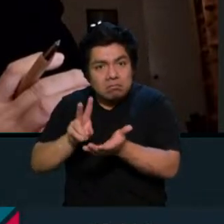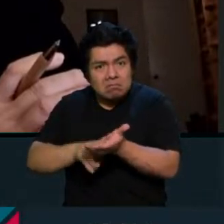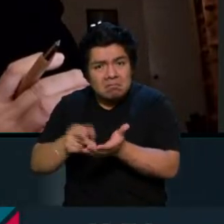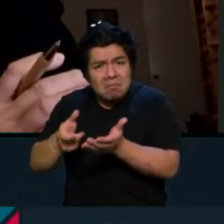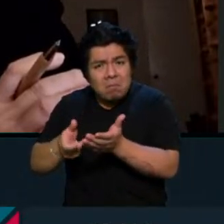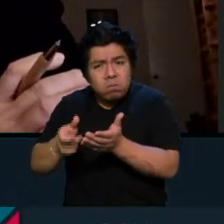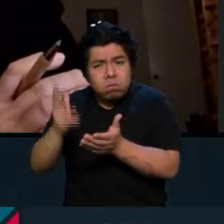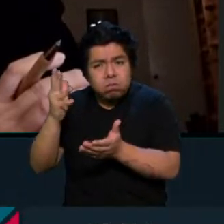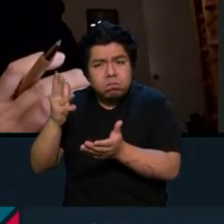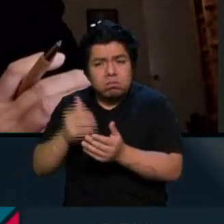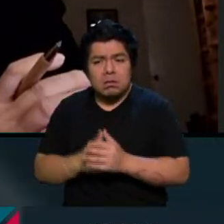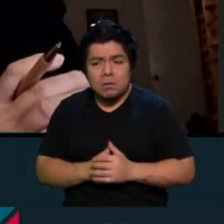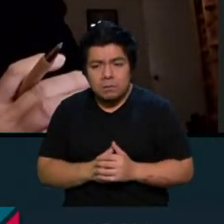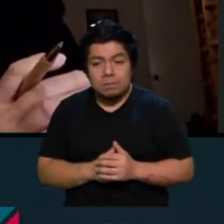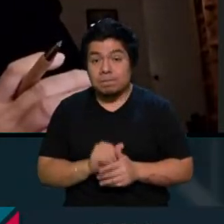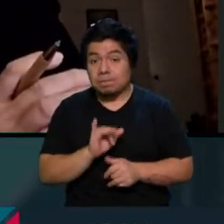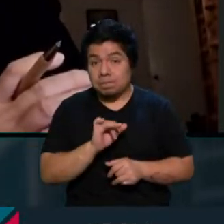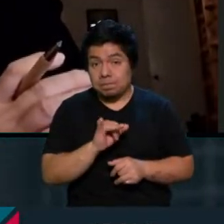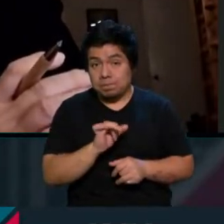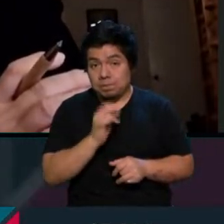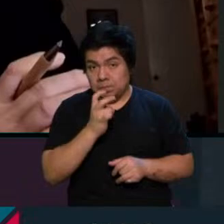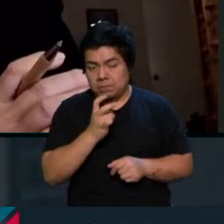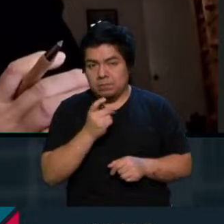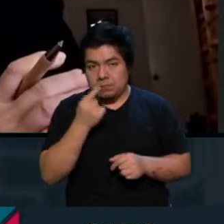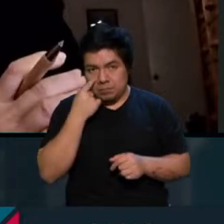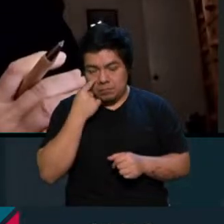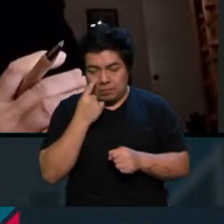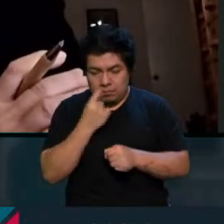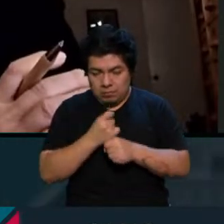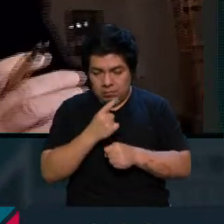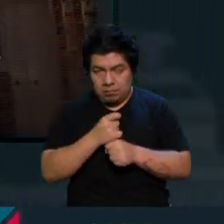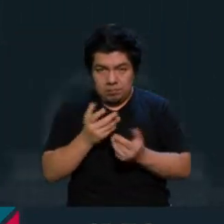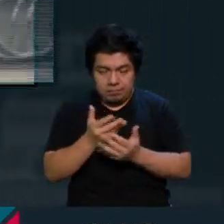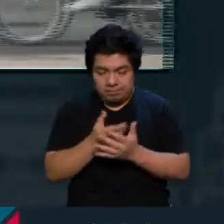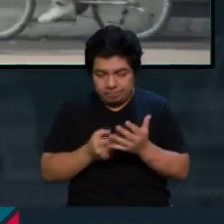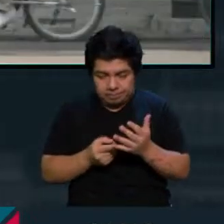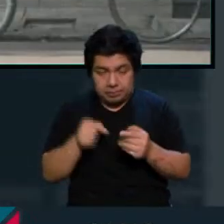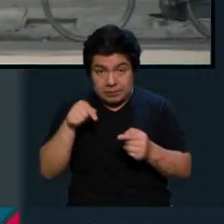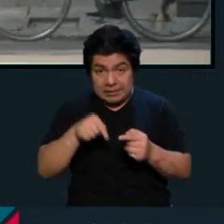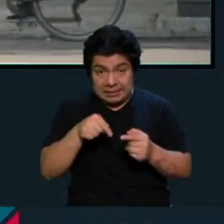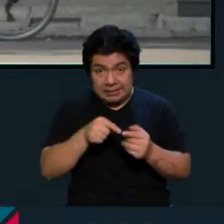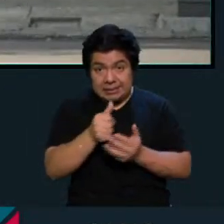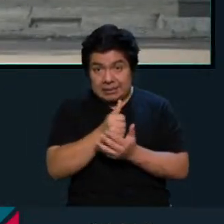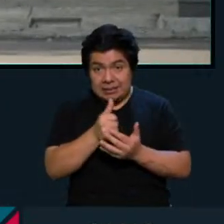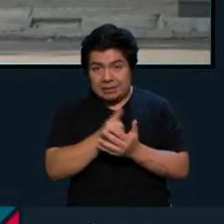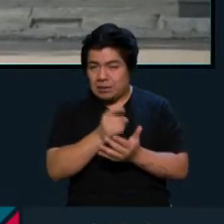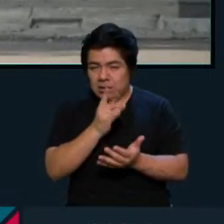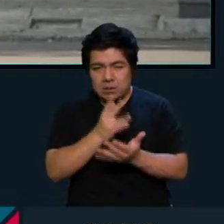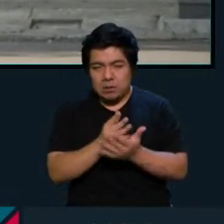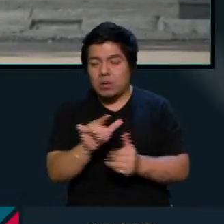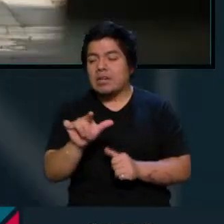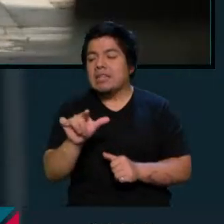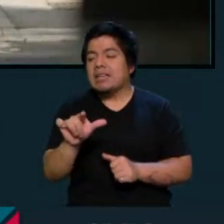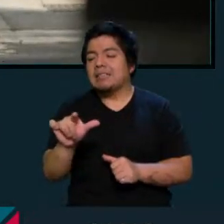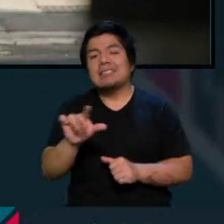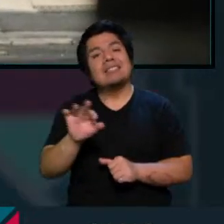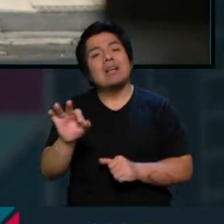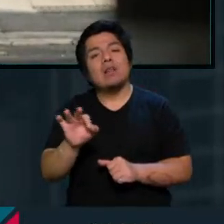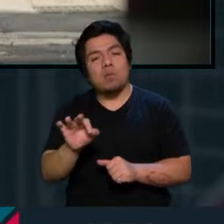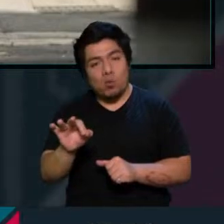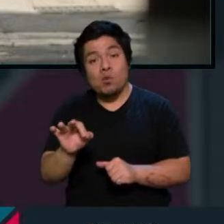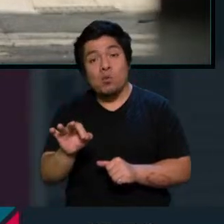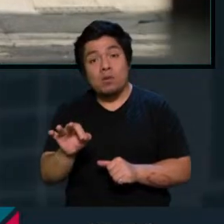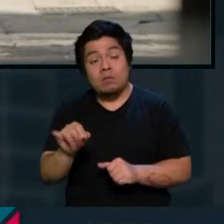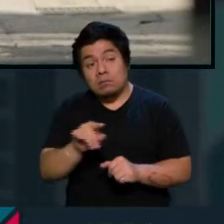costos. Exacto, mira, en primer lugar decir que en la ciudad solo el 17% de